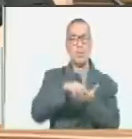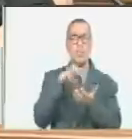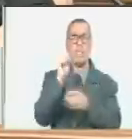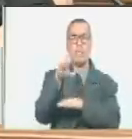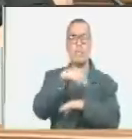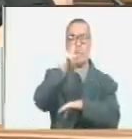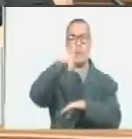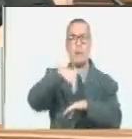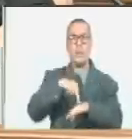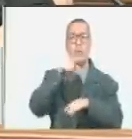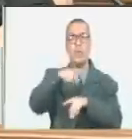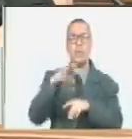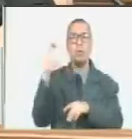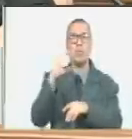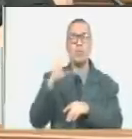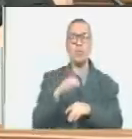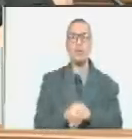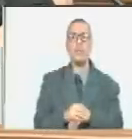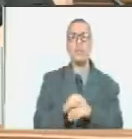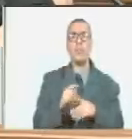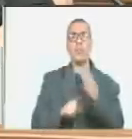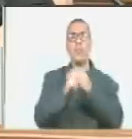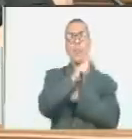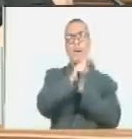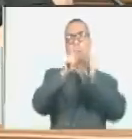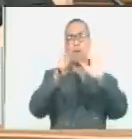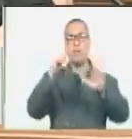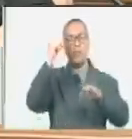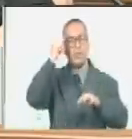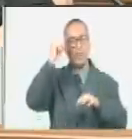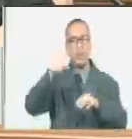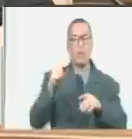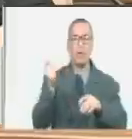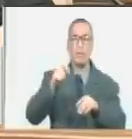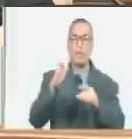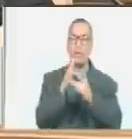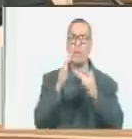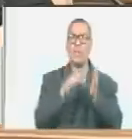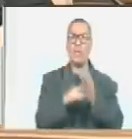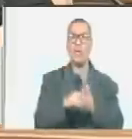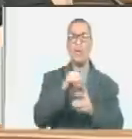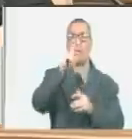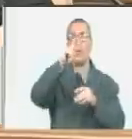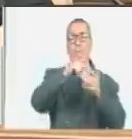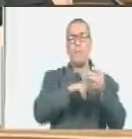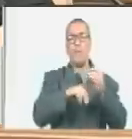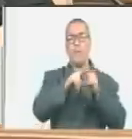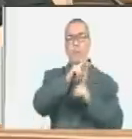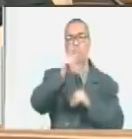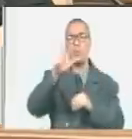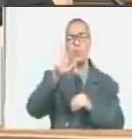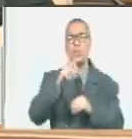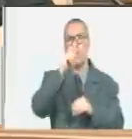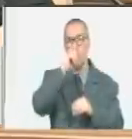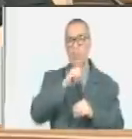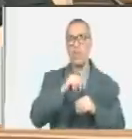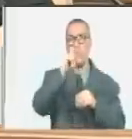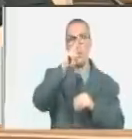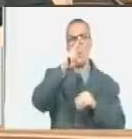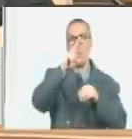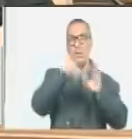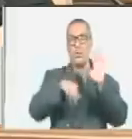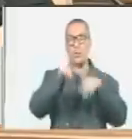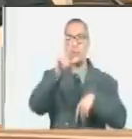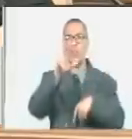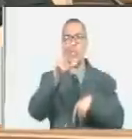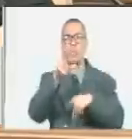Asamblea Nacional en Caracas, a los 27 días del mes de abril de 2023, años